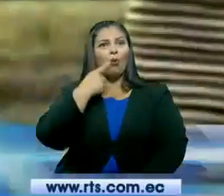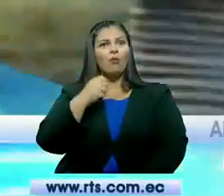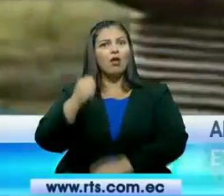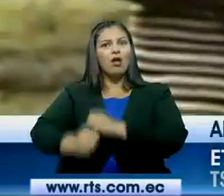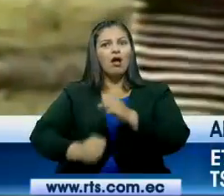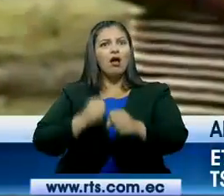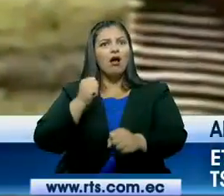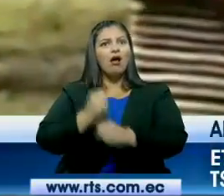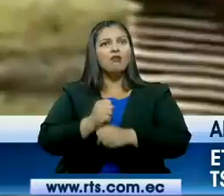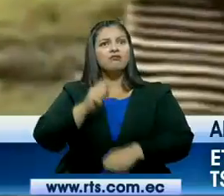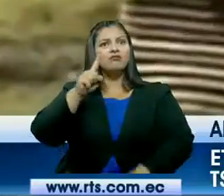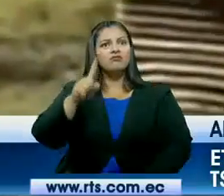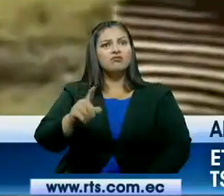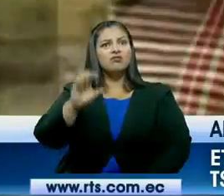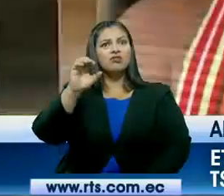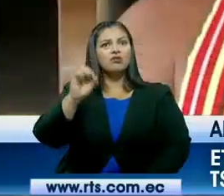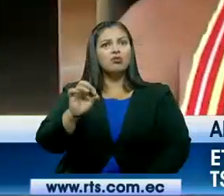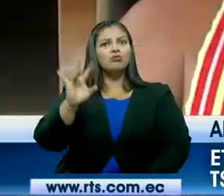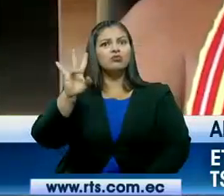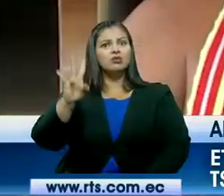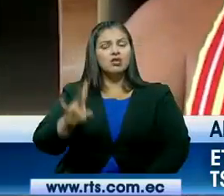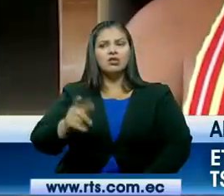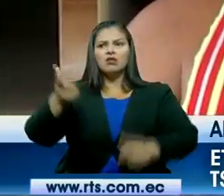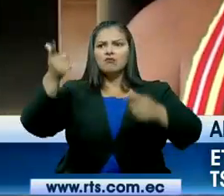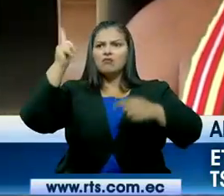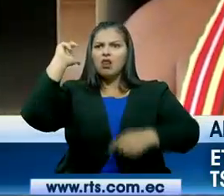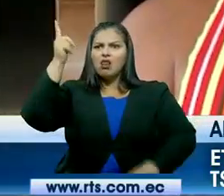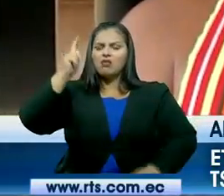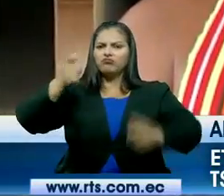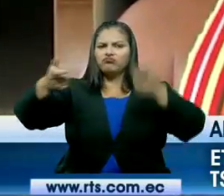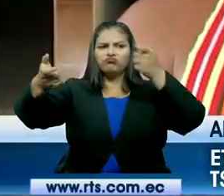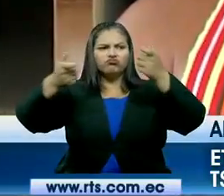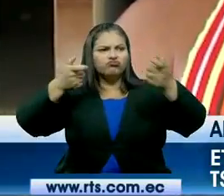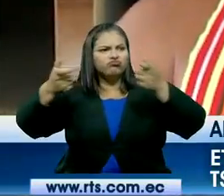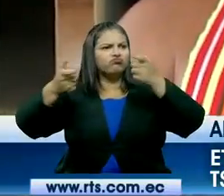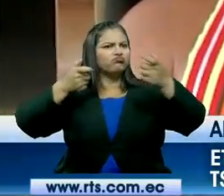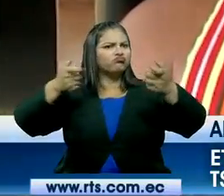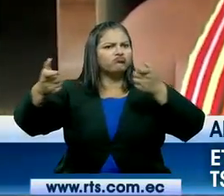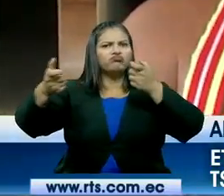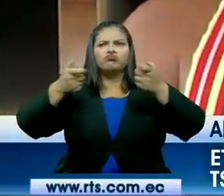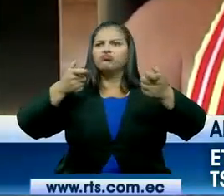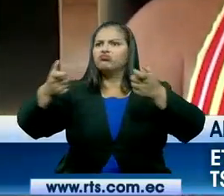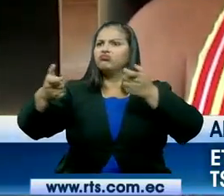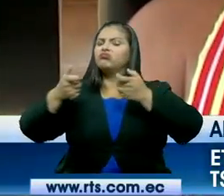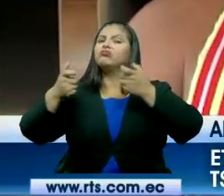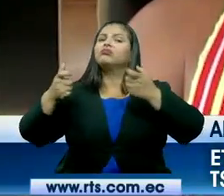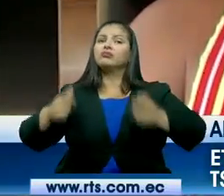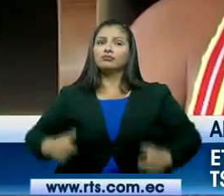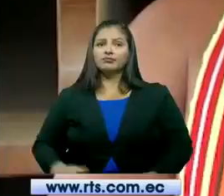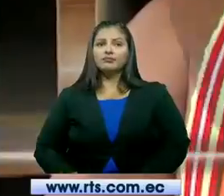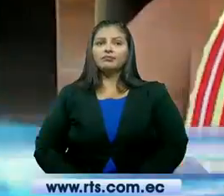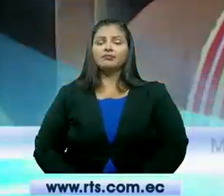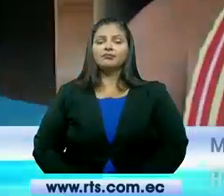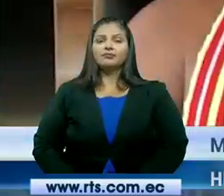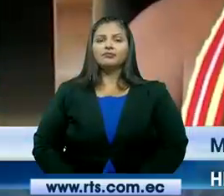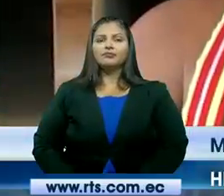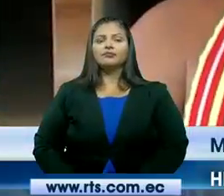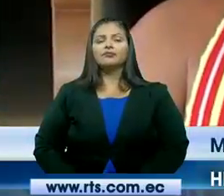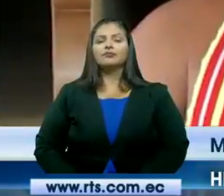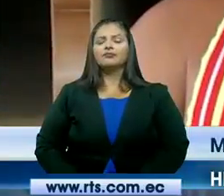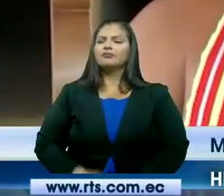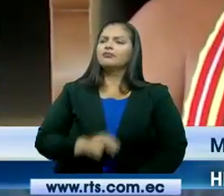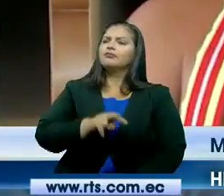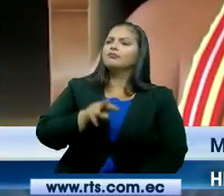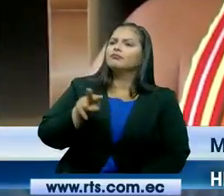y tradiciones hasta el final. En el consejo de él era de que nos dio, digamos, que debemos seguir como